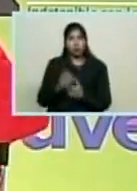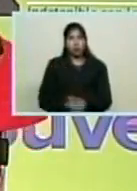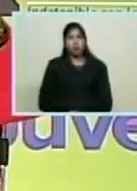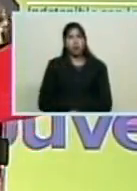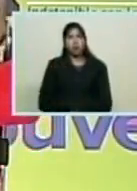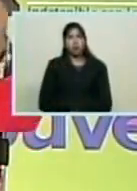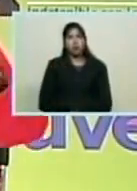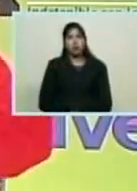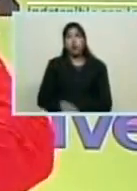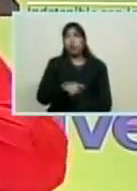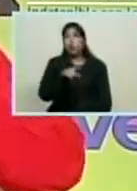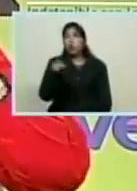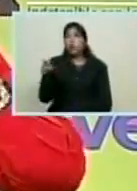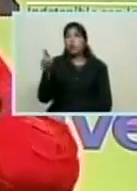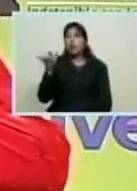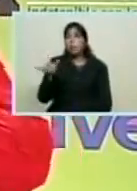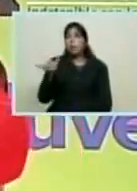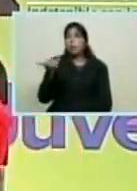escrito por ustedes.